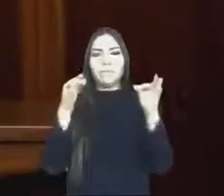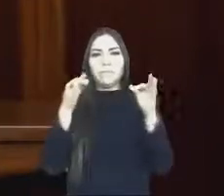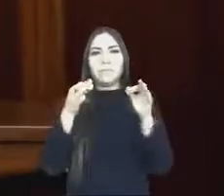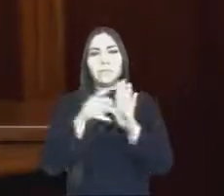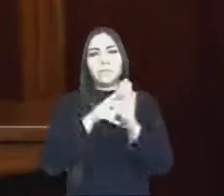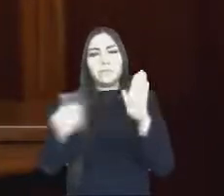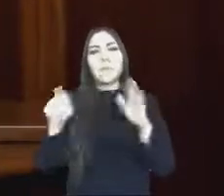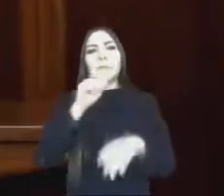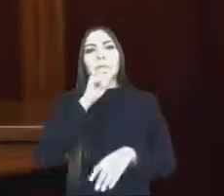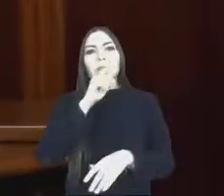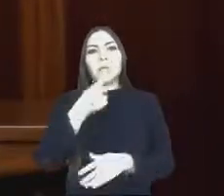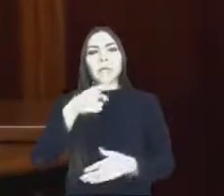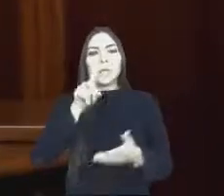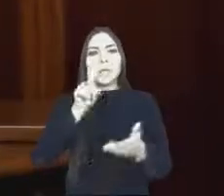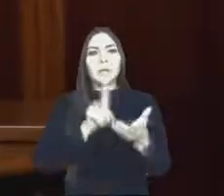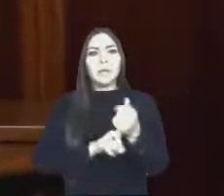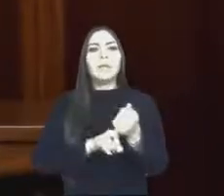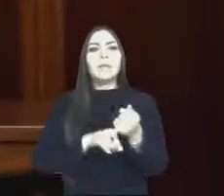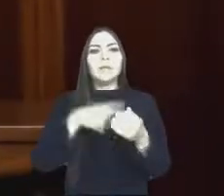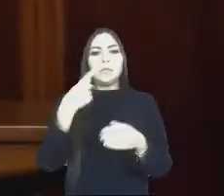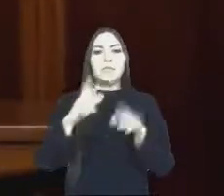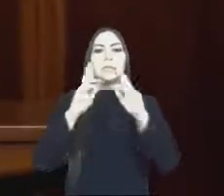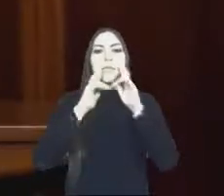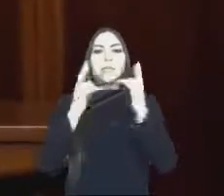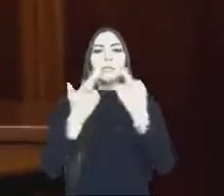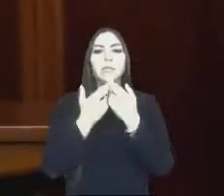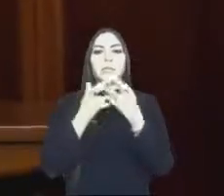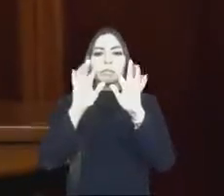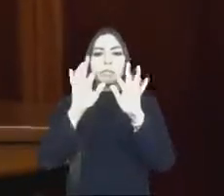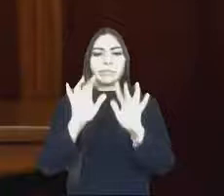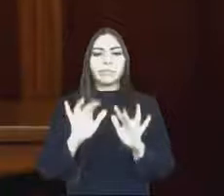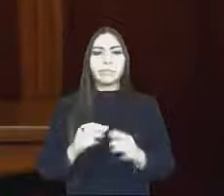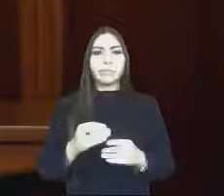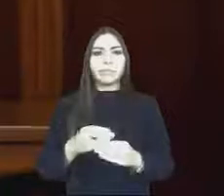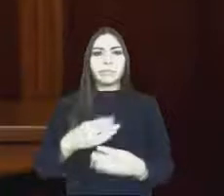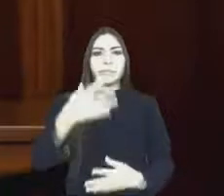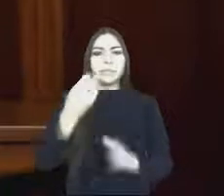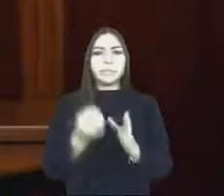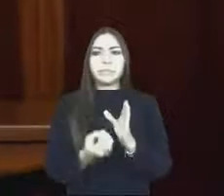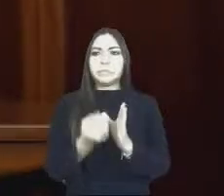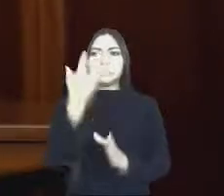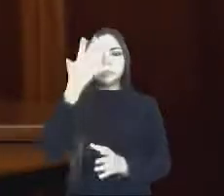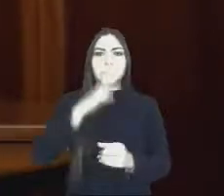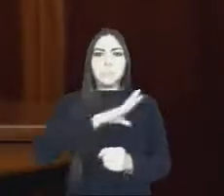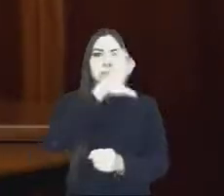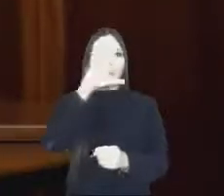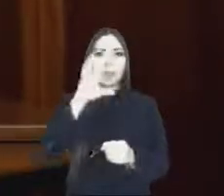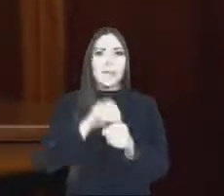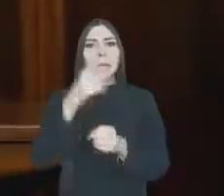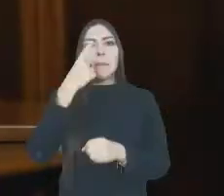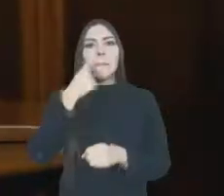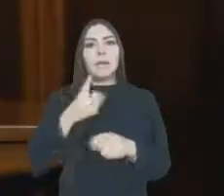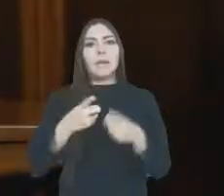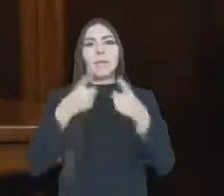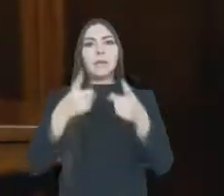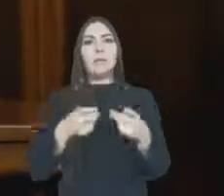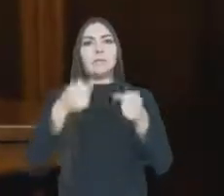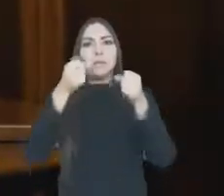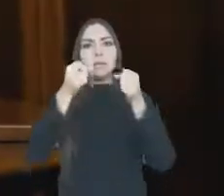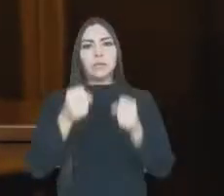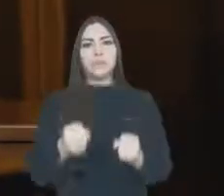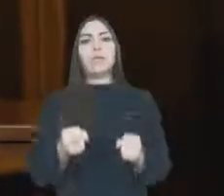sesión, en su versión electrónica, esto con la finalidad de garantizar de manera